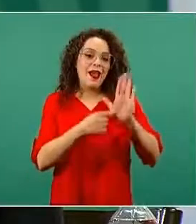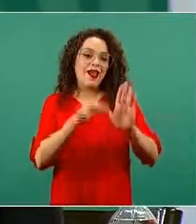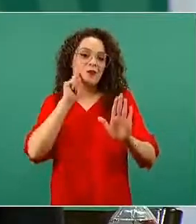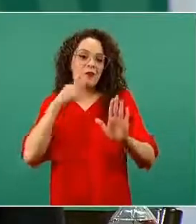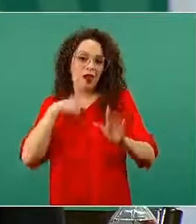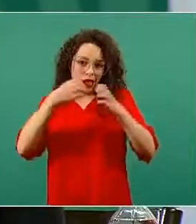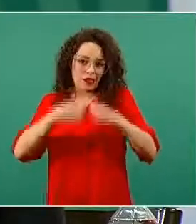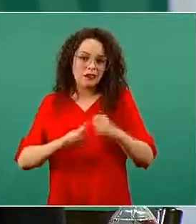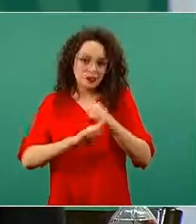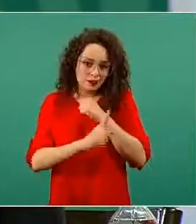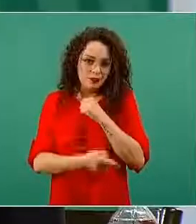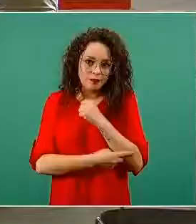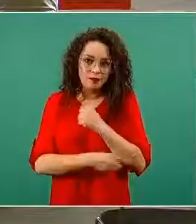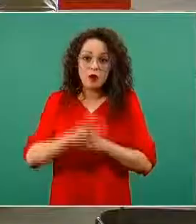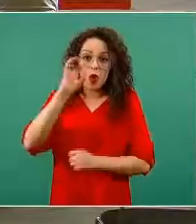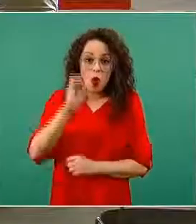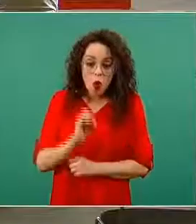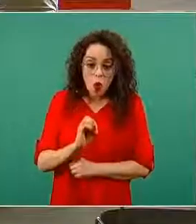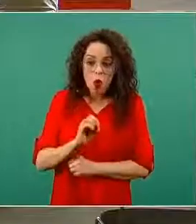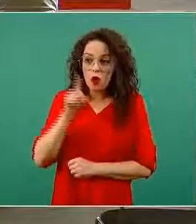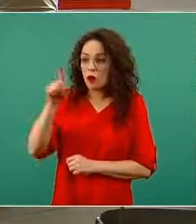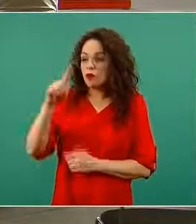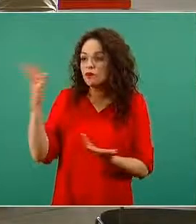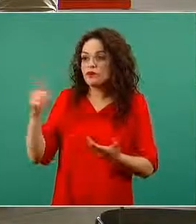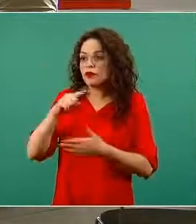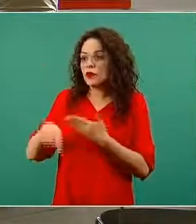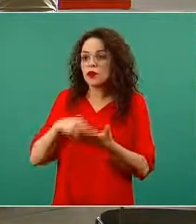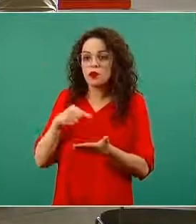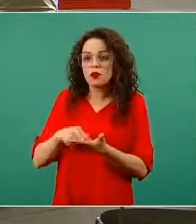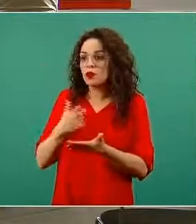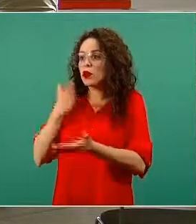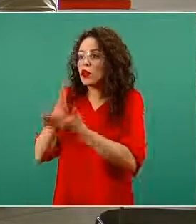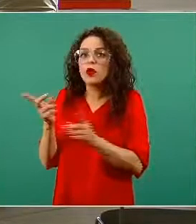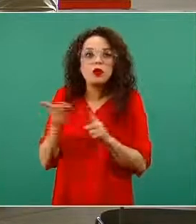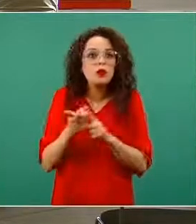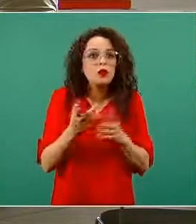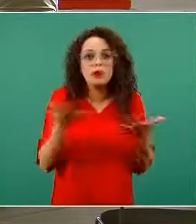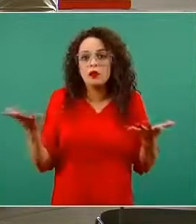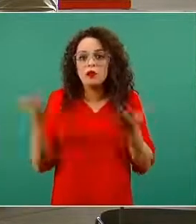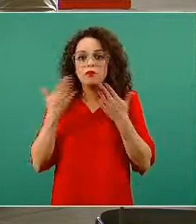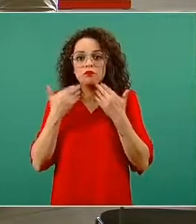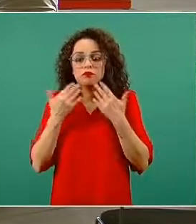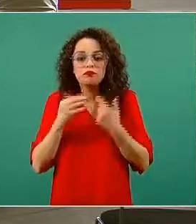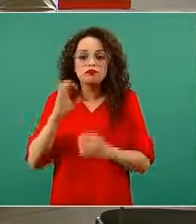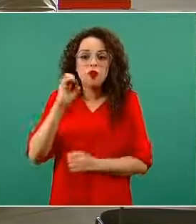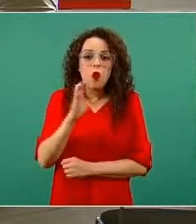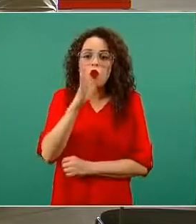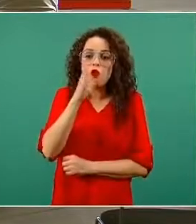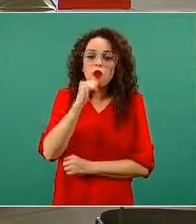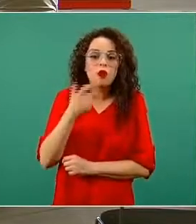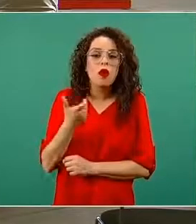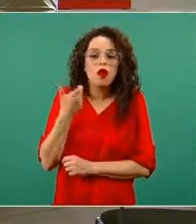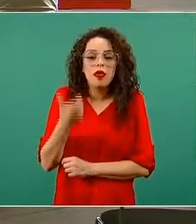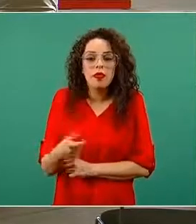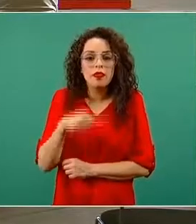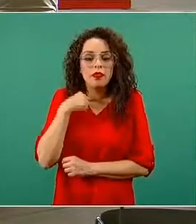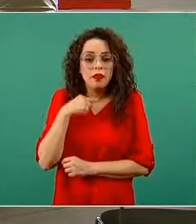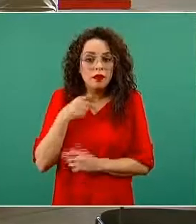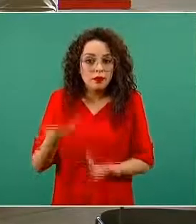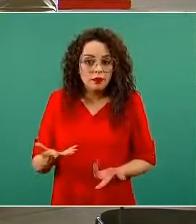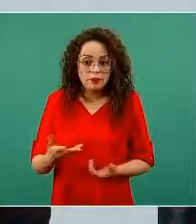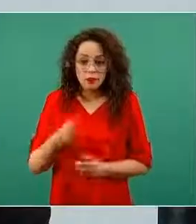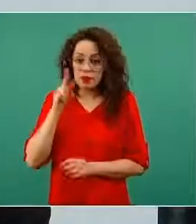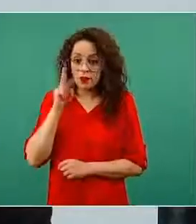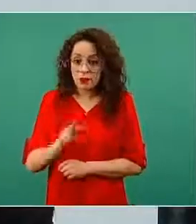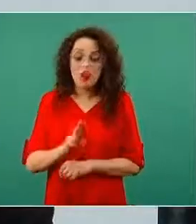queremos ofrecerles este beneficio de poderse vacunar, porque sí es una estrategia costo efectiva,